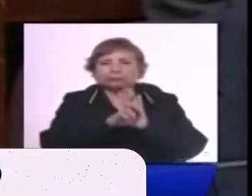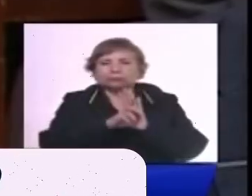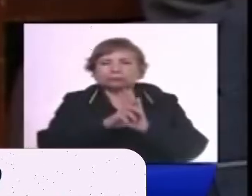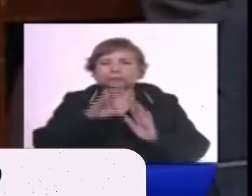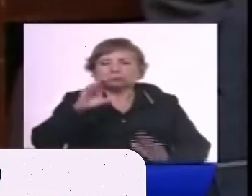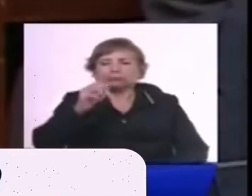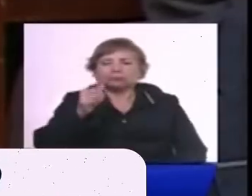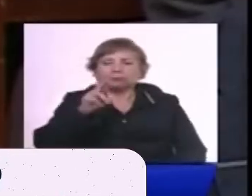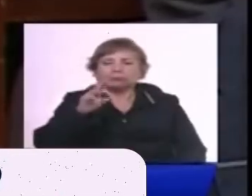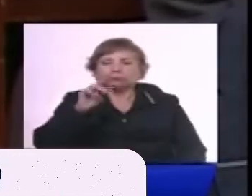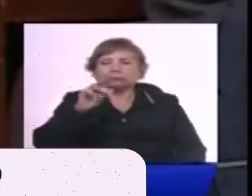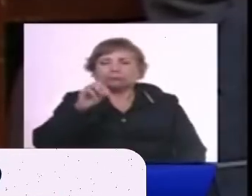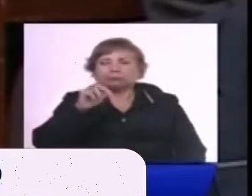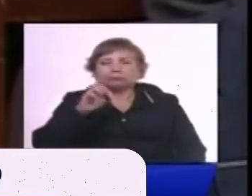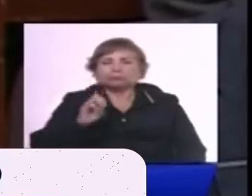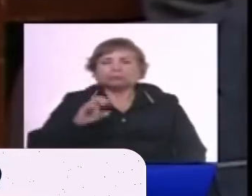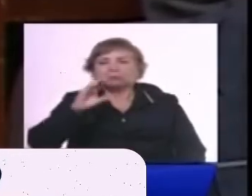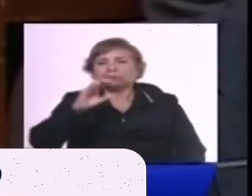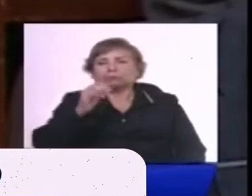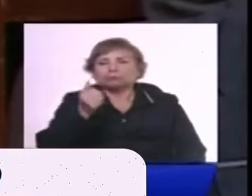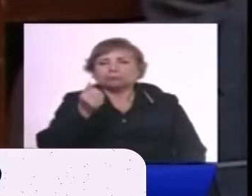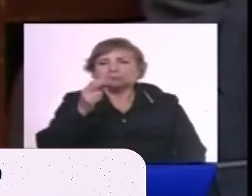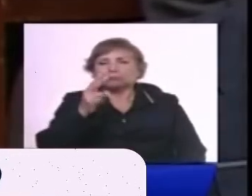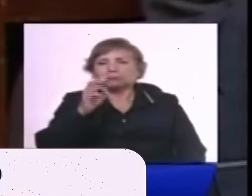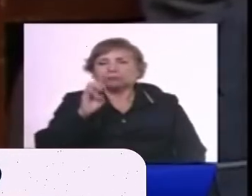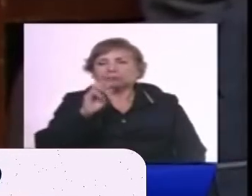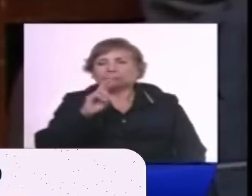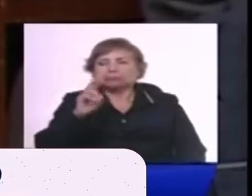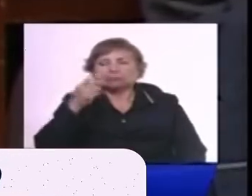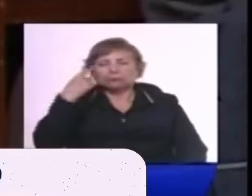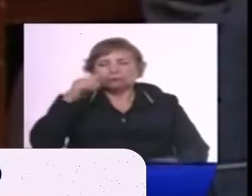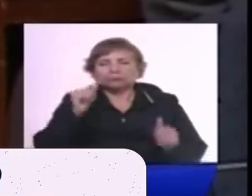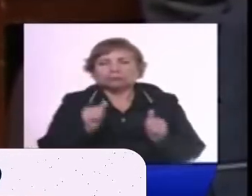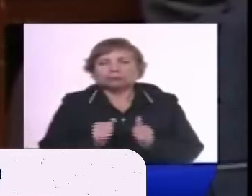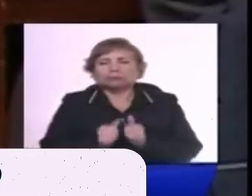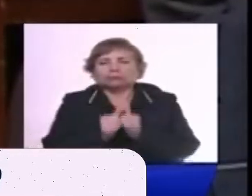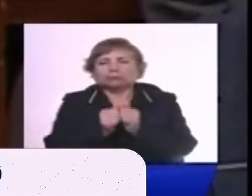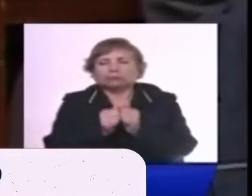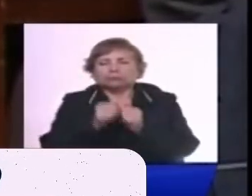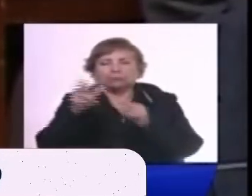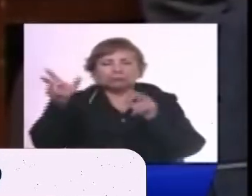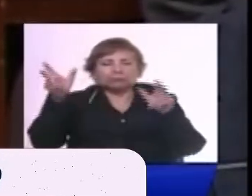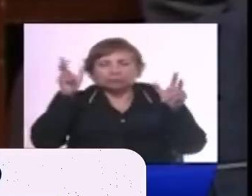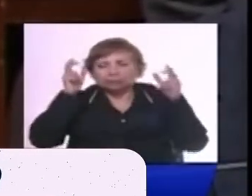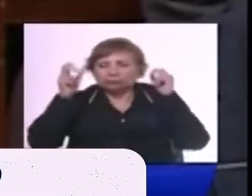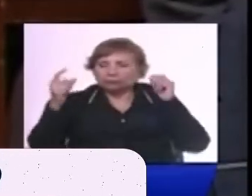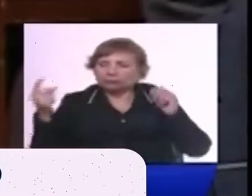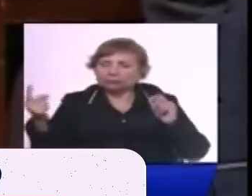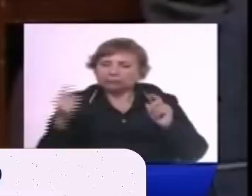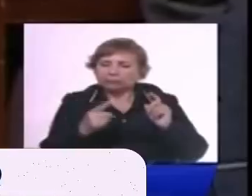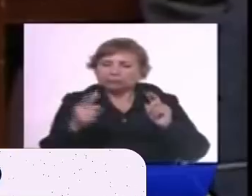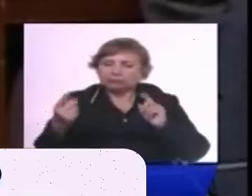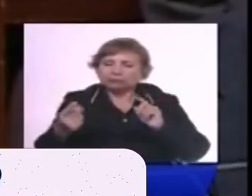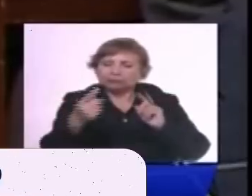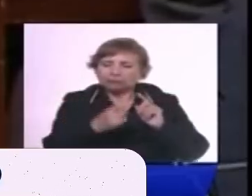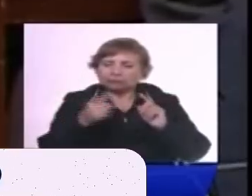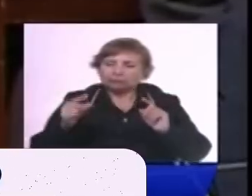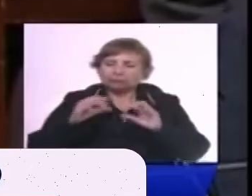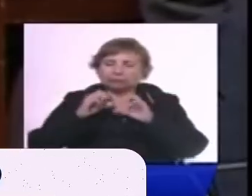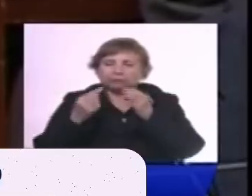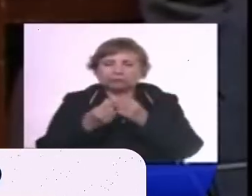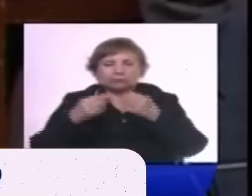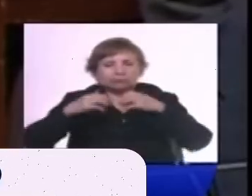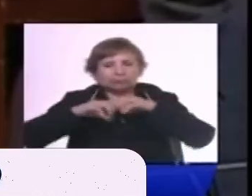congresista Camones y al congresista Cavero para que me acompañen. Y ahí ir primero escuchando a cada una de las bancadas. por